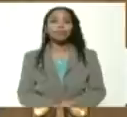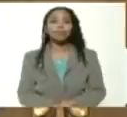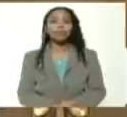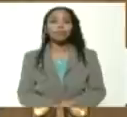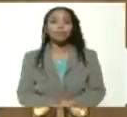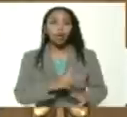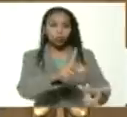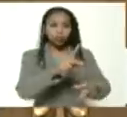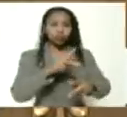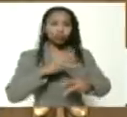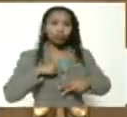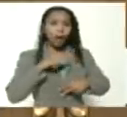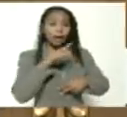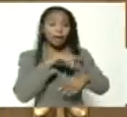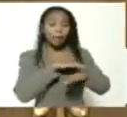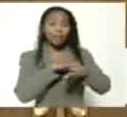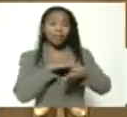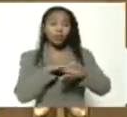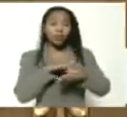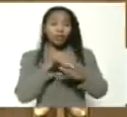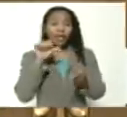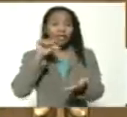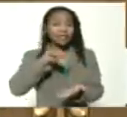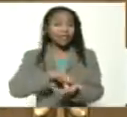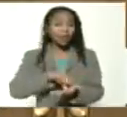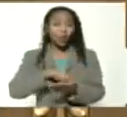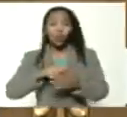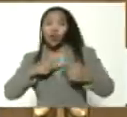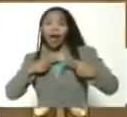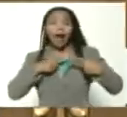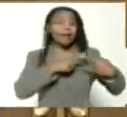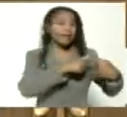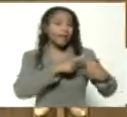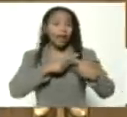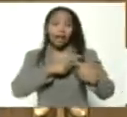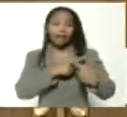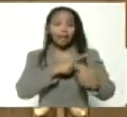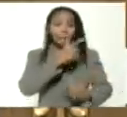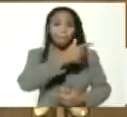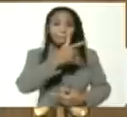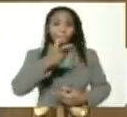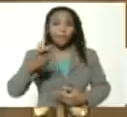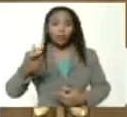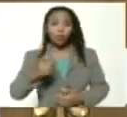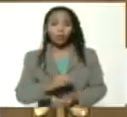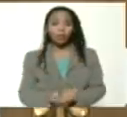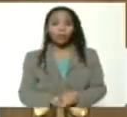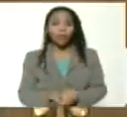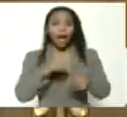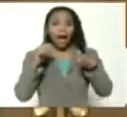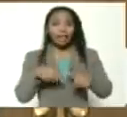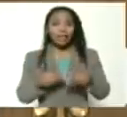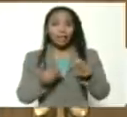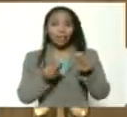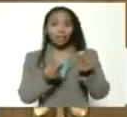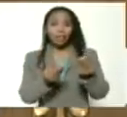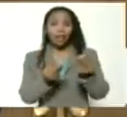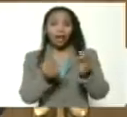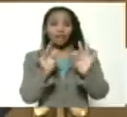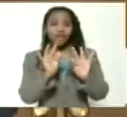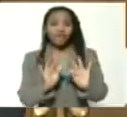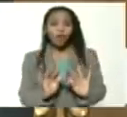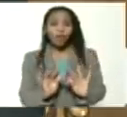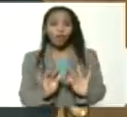Asumimos ese Ministerio Público en medio prácticamente de una guerra civil. Aquí se le da el nombre